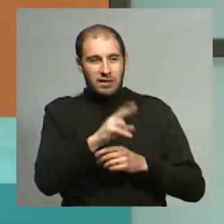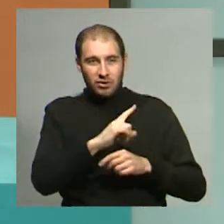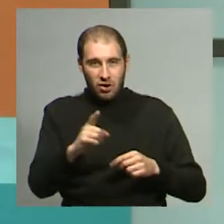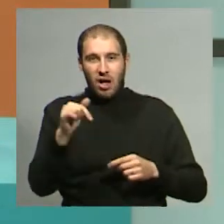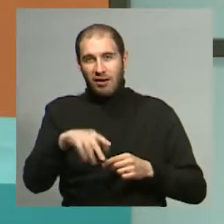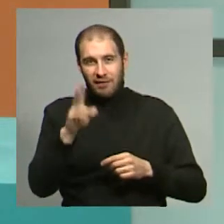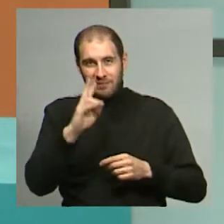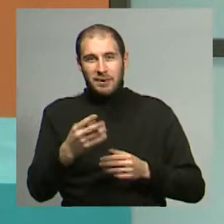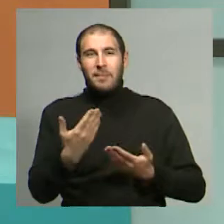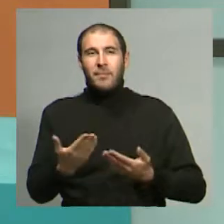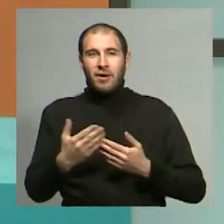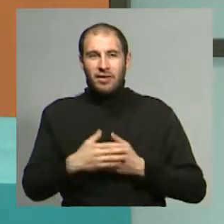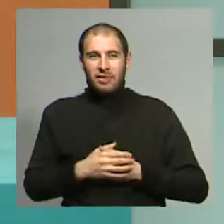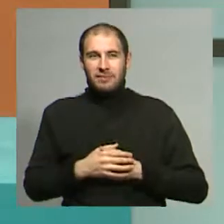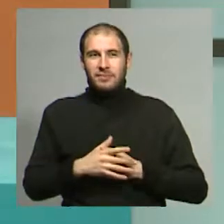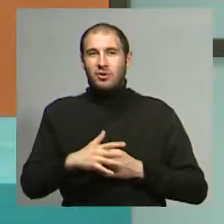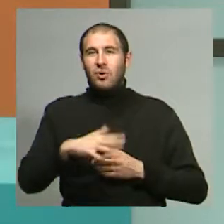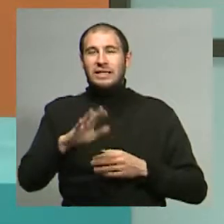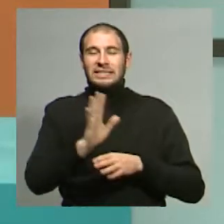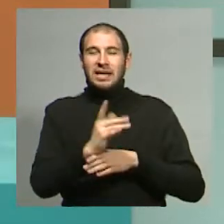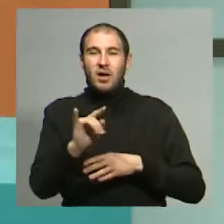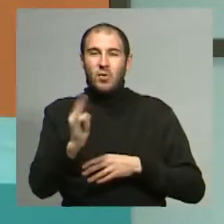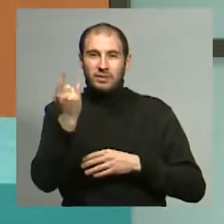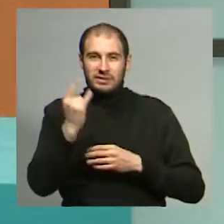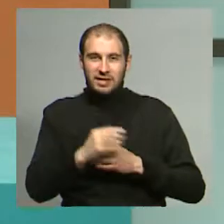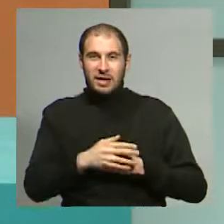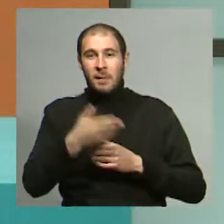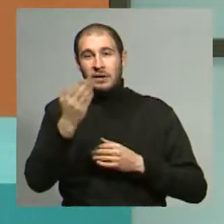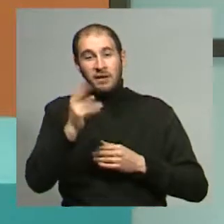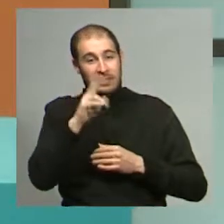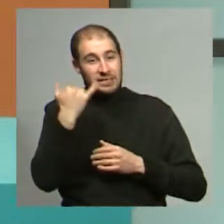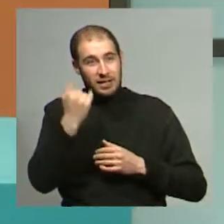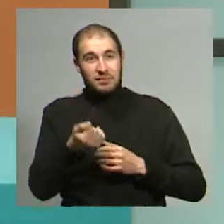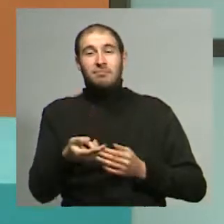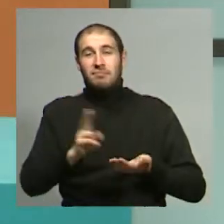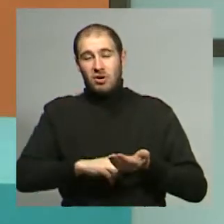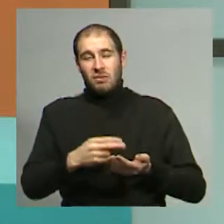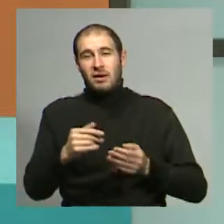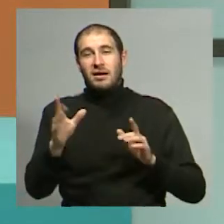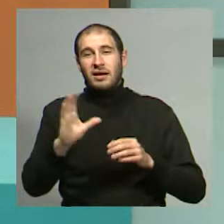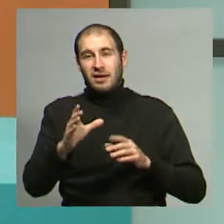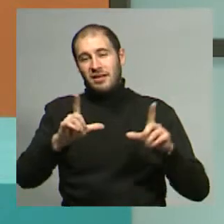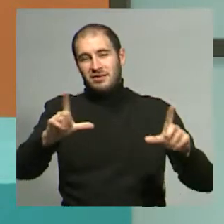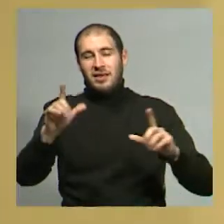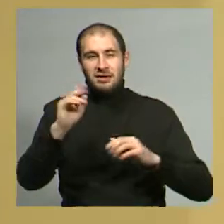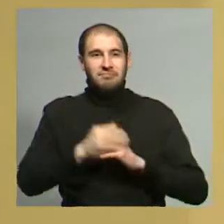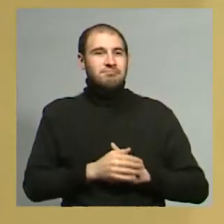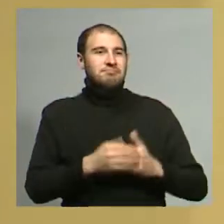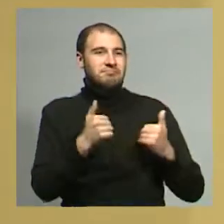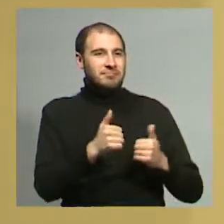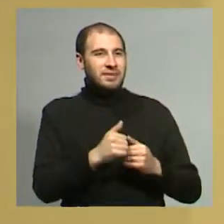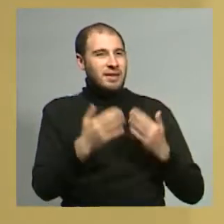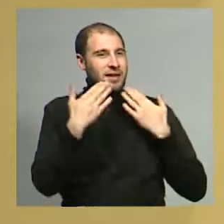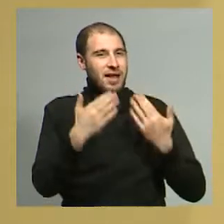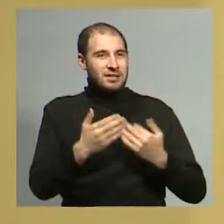clásico, lo pueden ir a ver allí al Cine Universidad. Y para quienes ya lo vieron, bueno, lo pueden repetir en la pantalla grande. Buenísimo, Sofi,